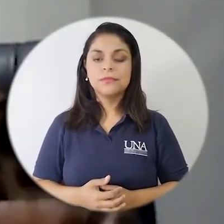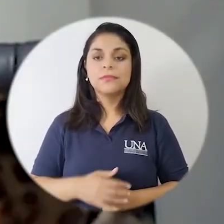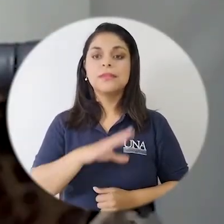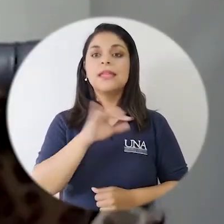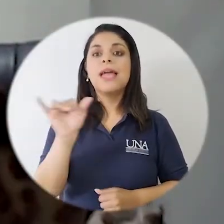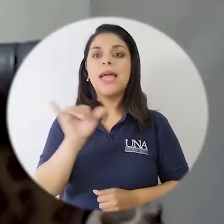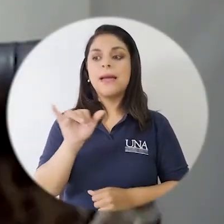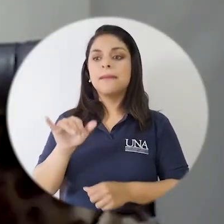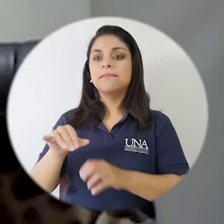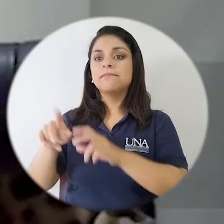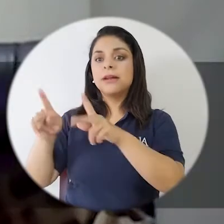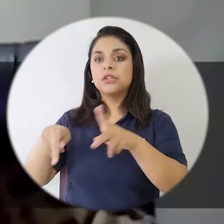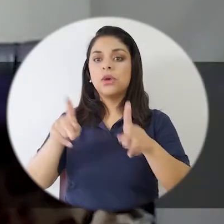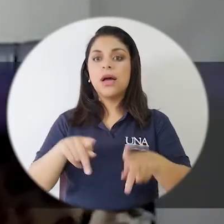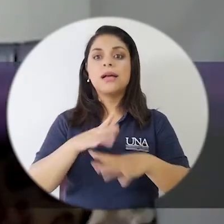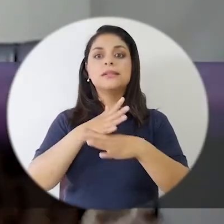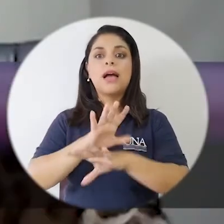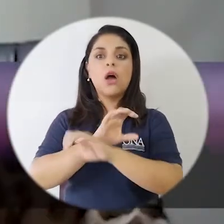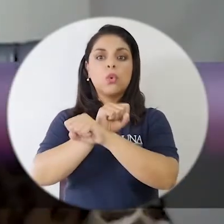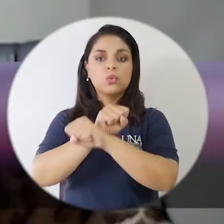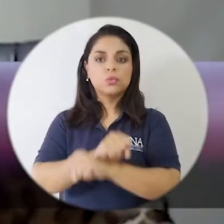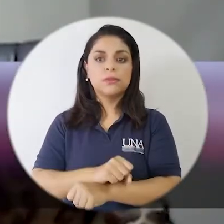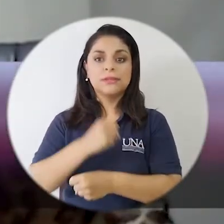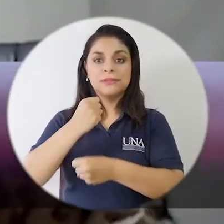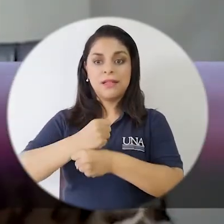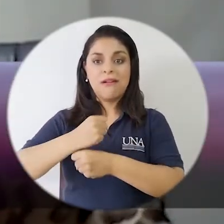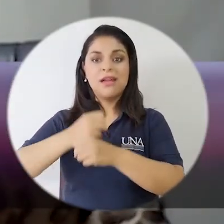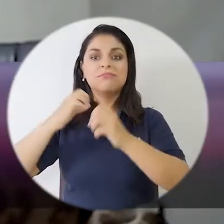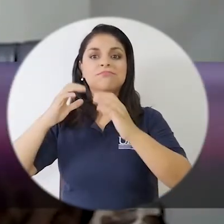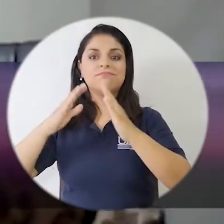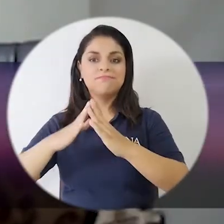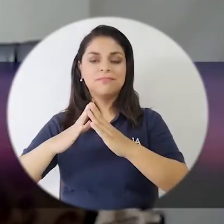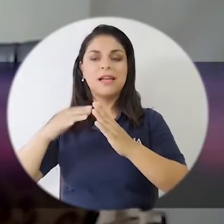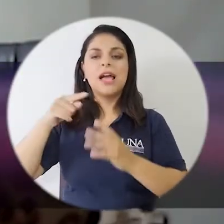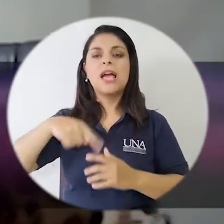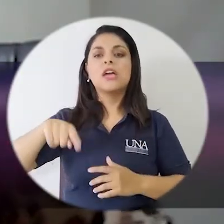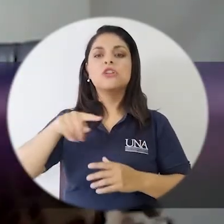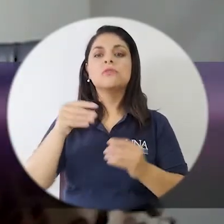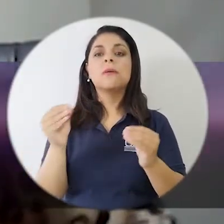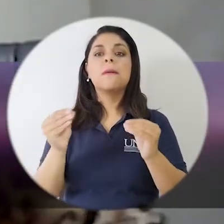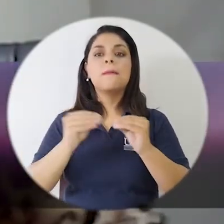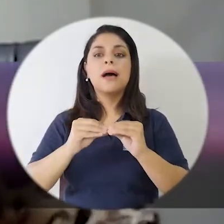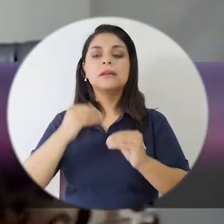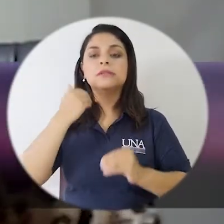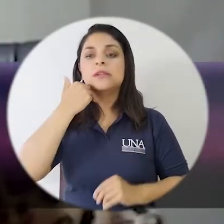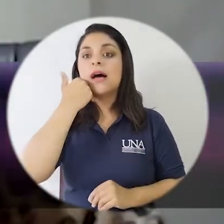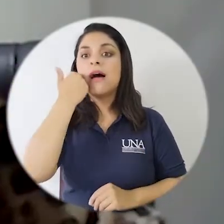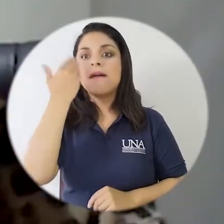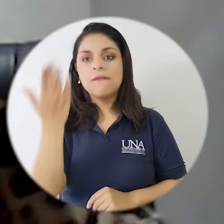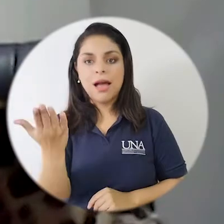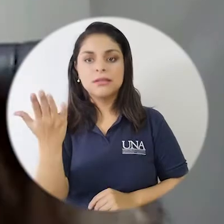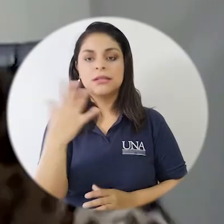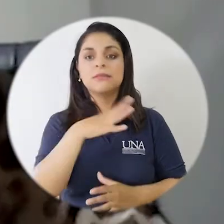digamos, la gente que ya está acostumbrada a teletrabajar, quizás le fue más fácil